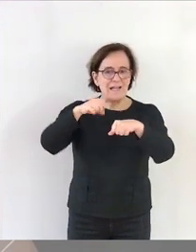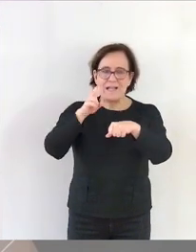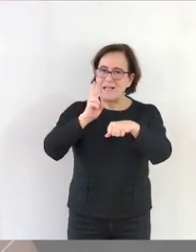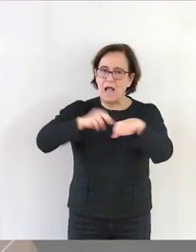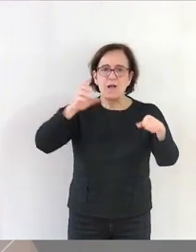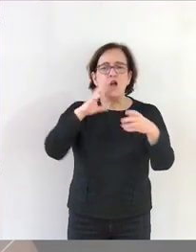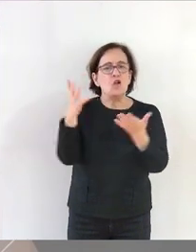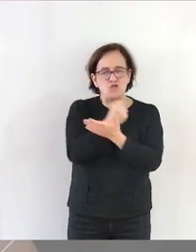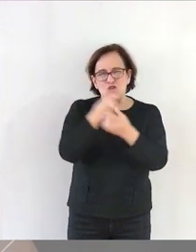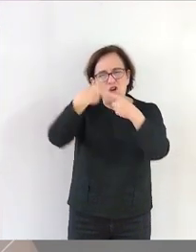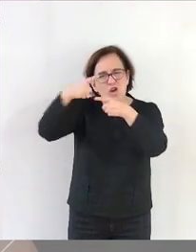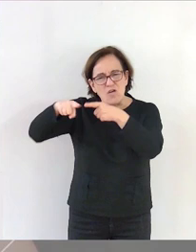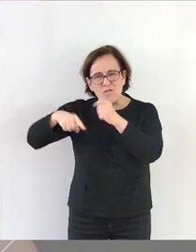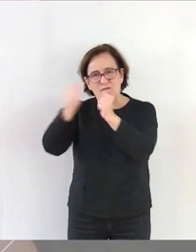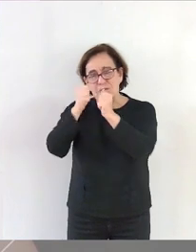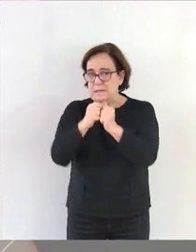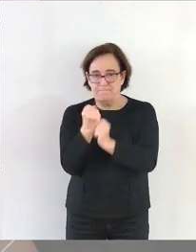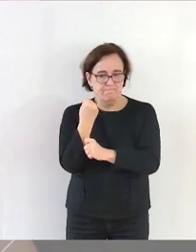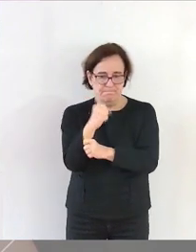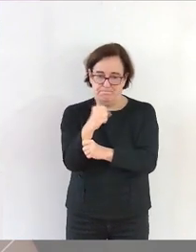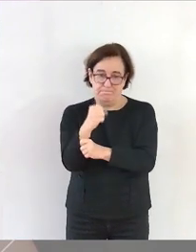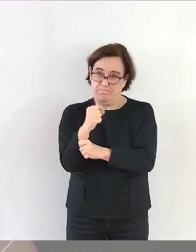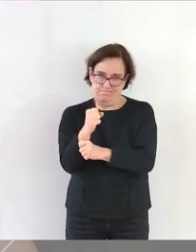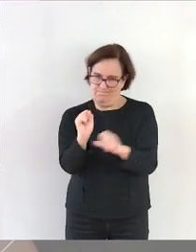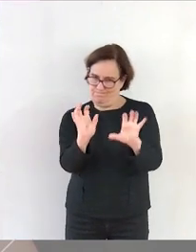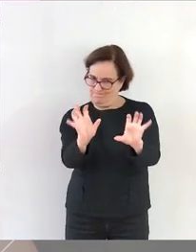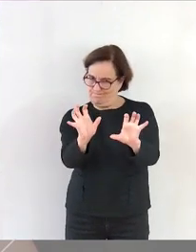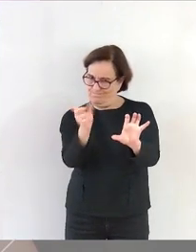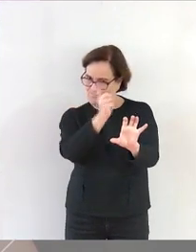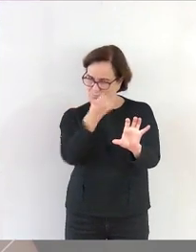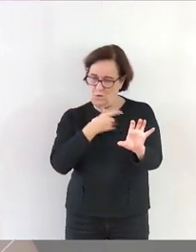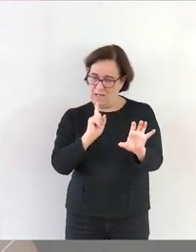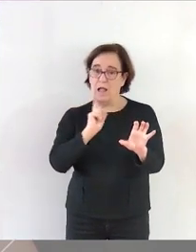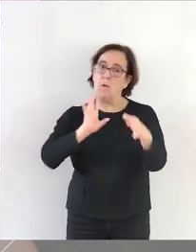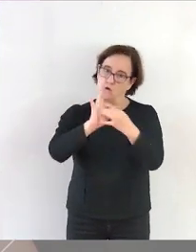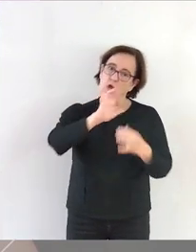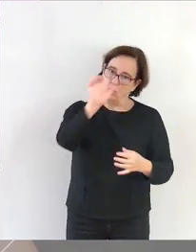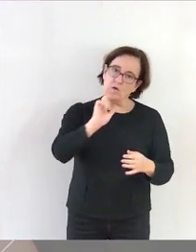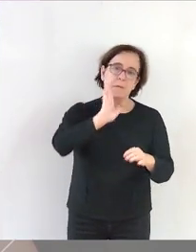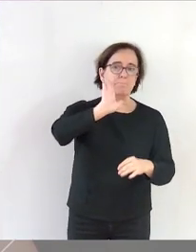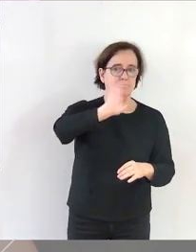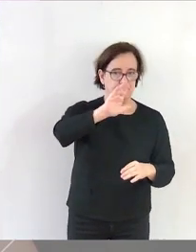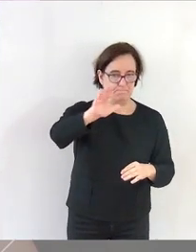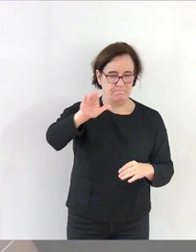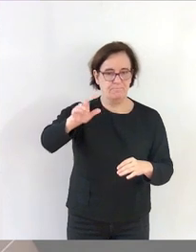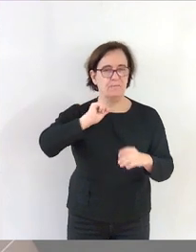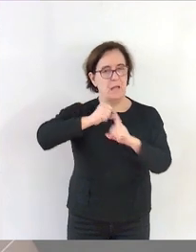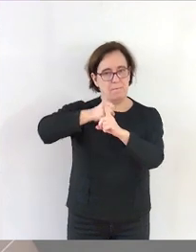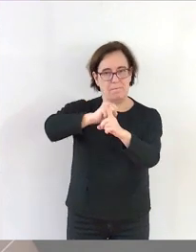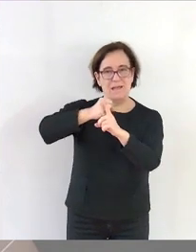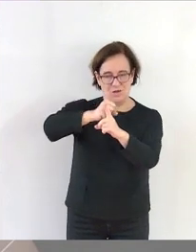el resto de los combustibles fósiles ahí se va a resistir como gato panza arriba pero yo espero que la Unión Europea le le